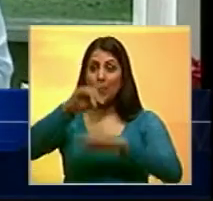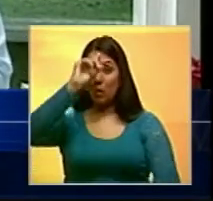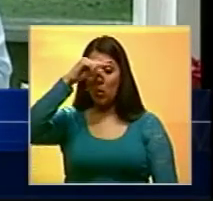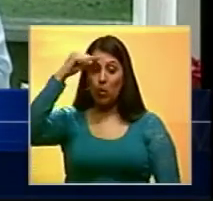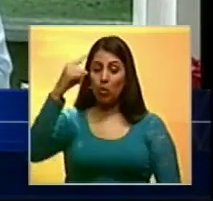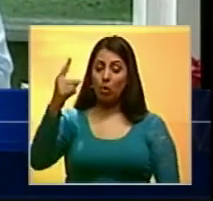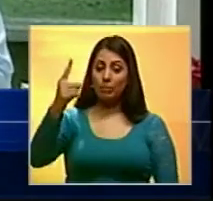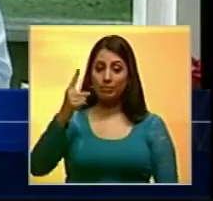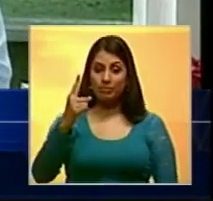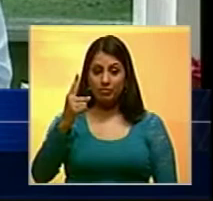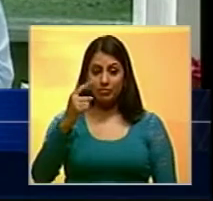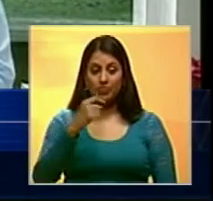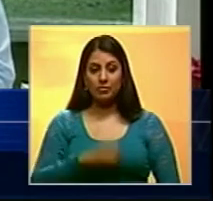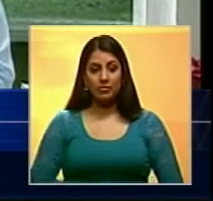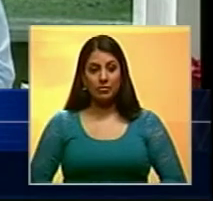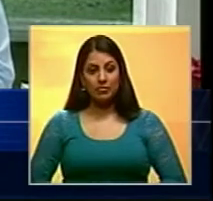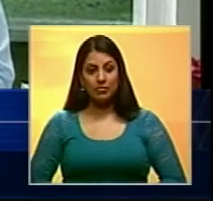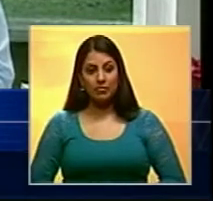Borges,